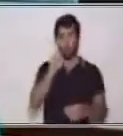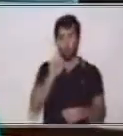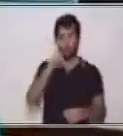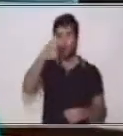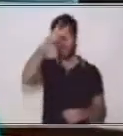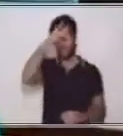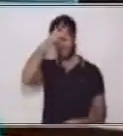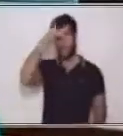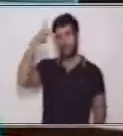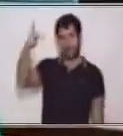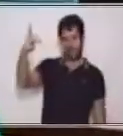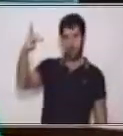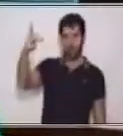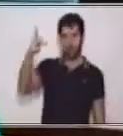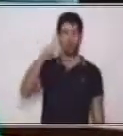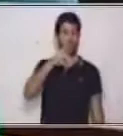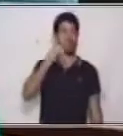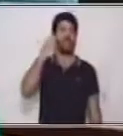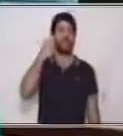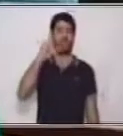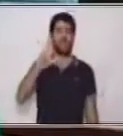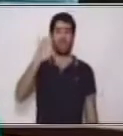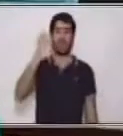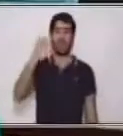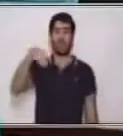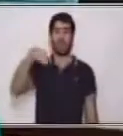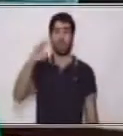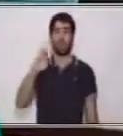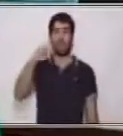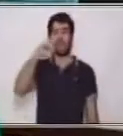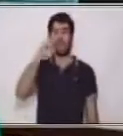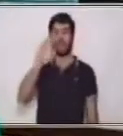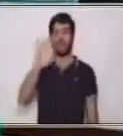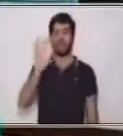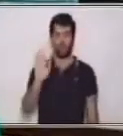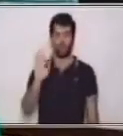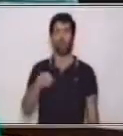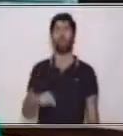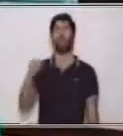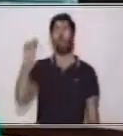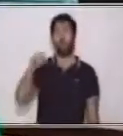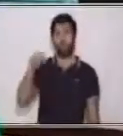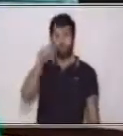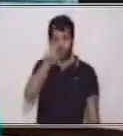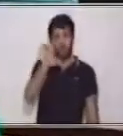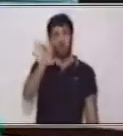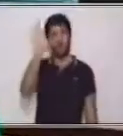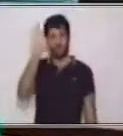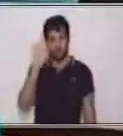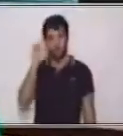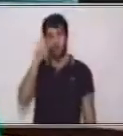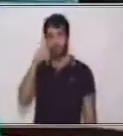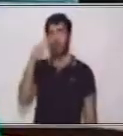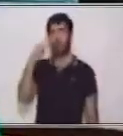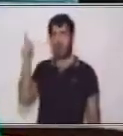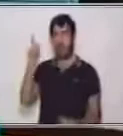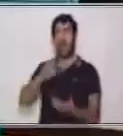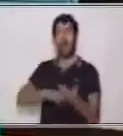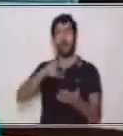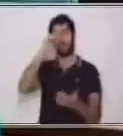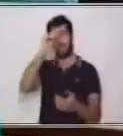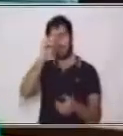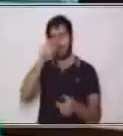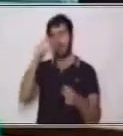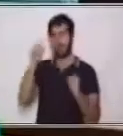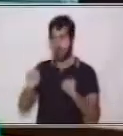con discapacidad, está invitado a aprender junto con nosotros nuestras habilidades numéricas y pensamientos